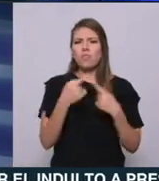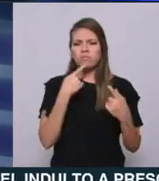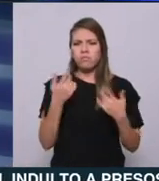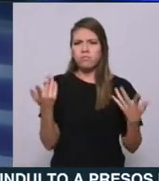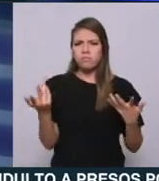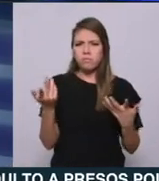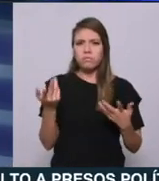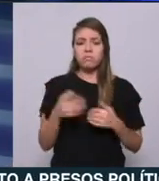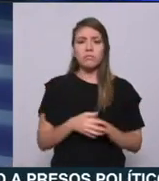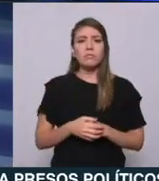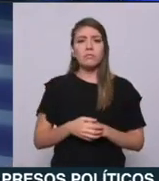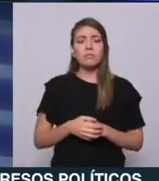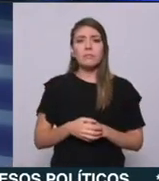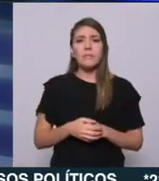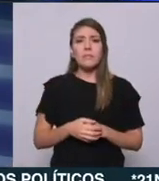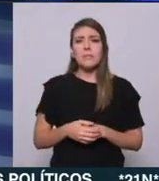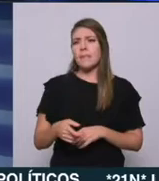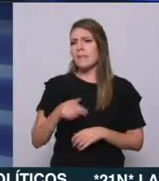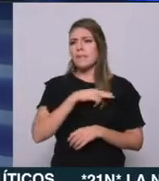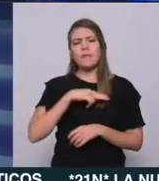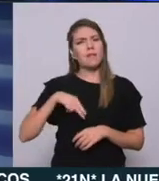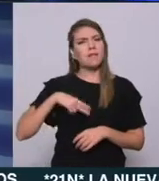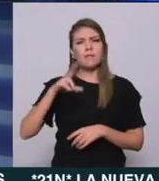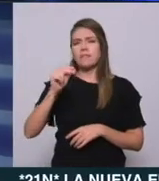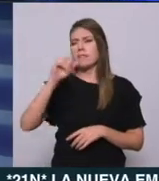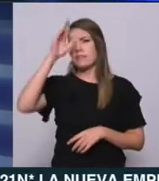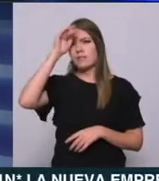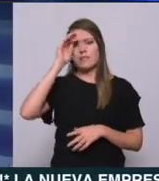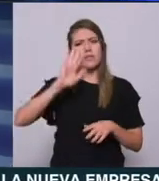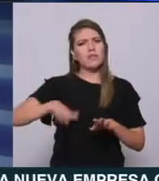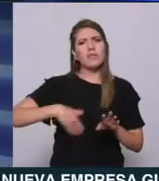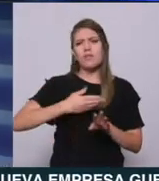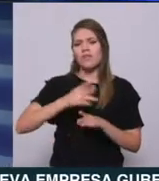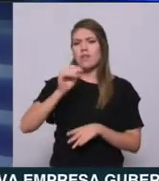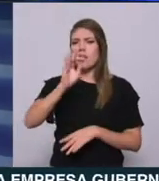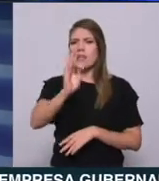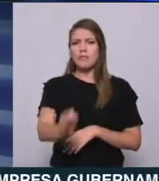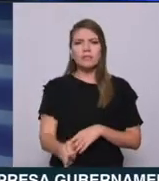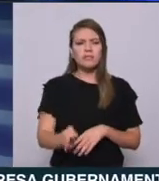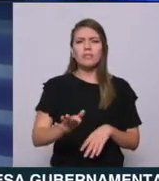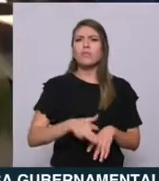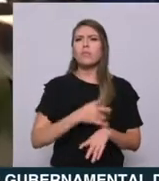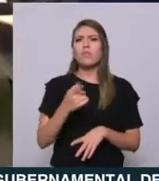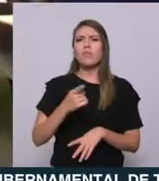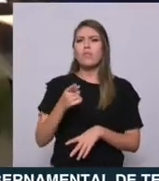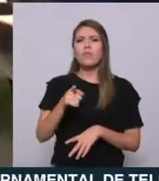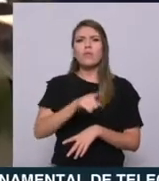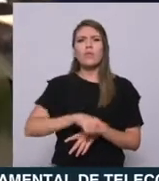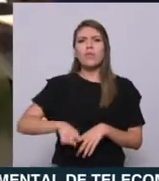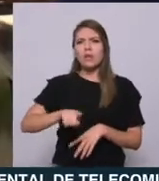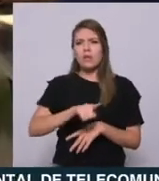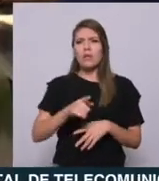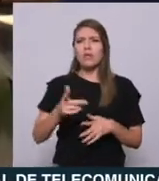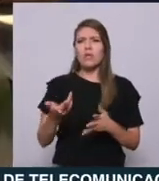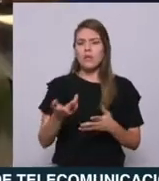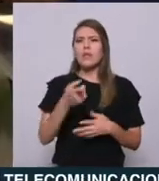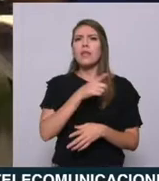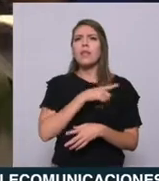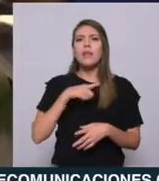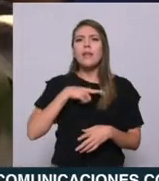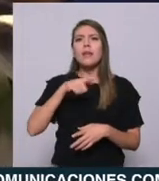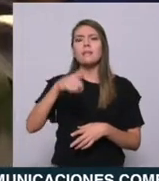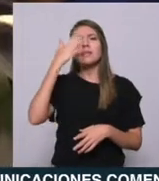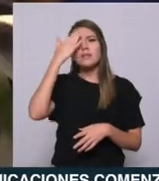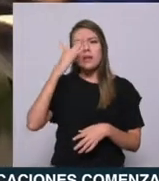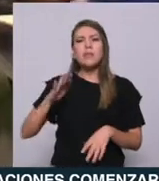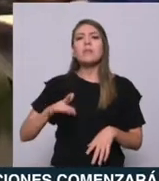contra. Es un atentado contra el derecho que tienen los ciudadanos de saber por quién votan y qué periodo